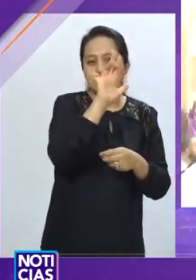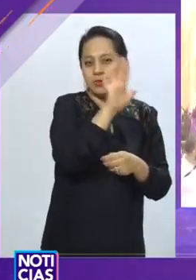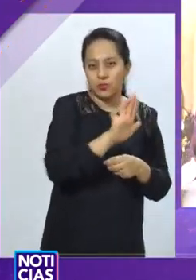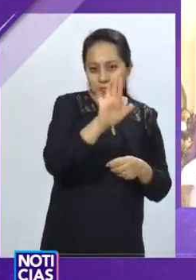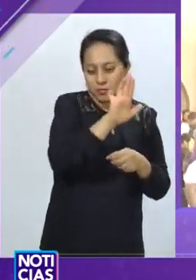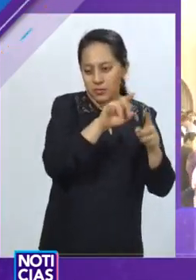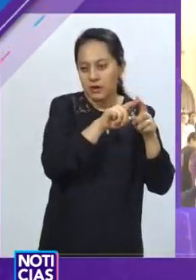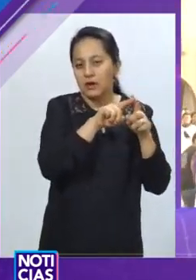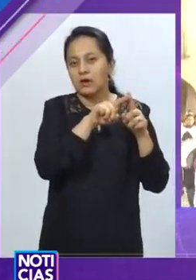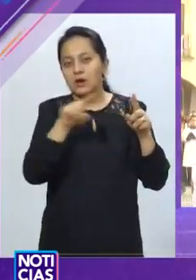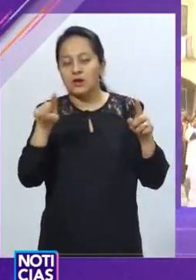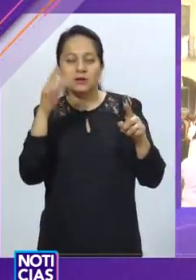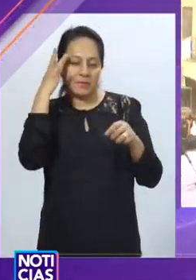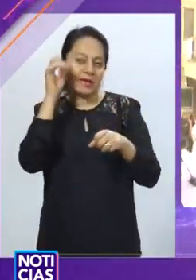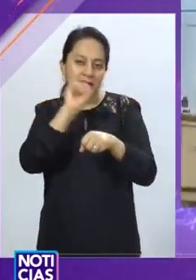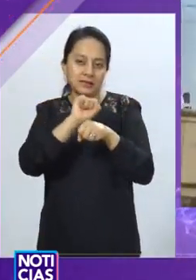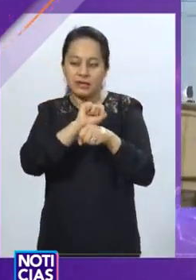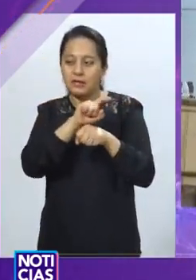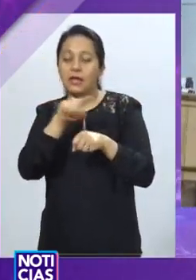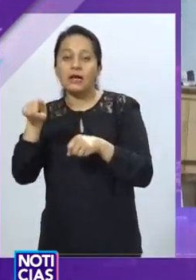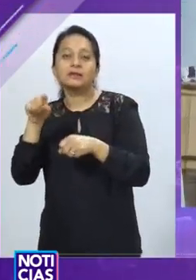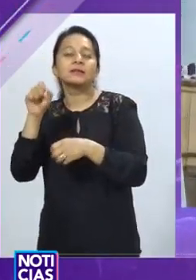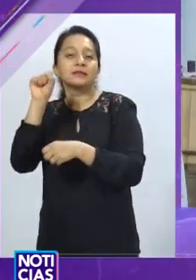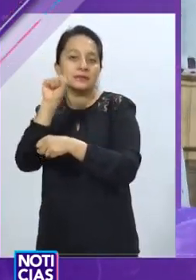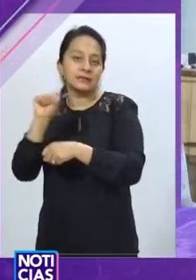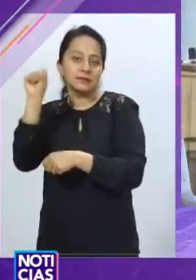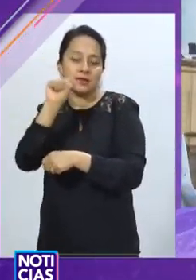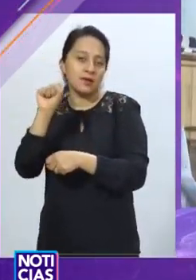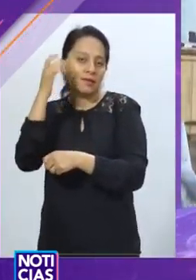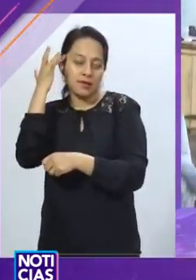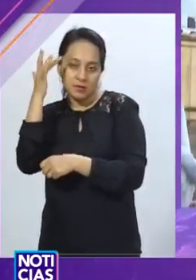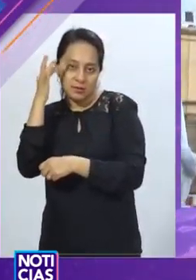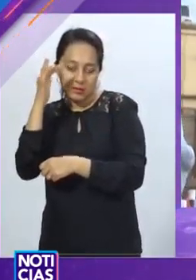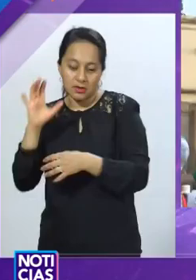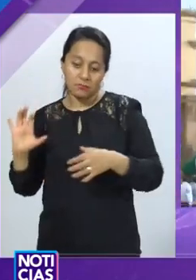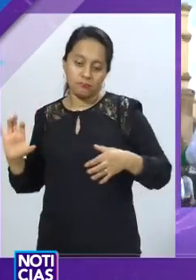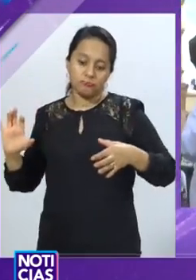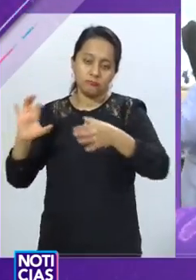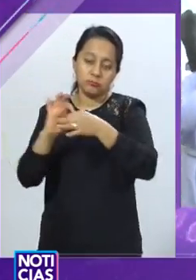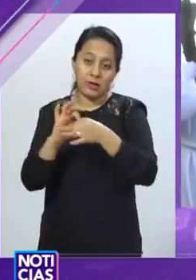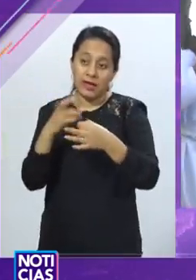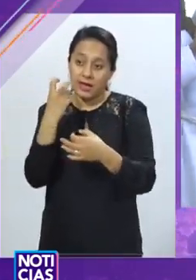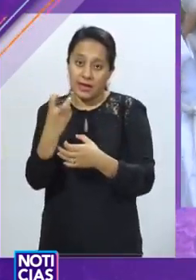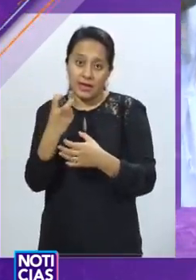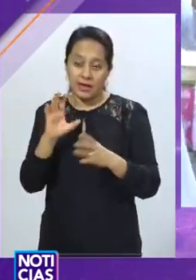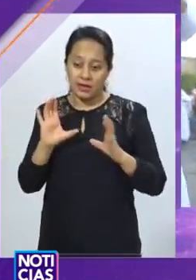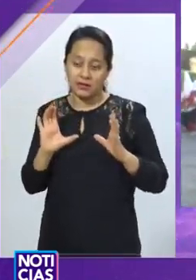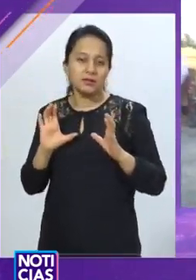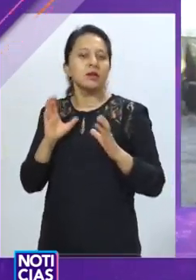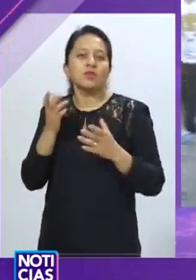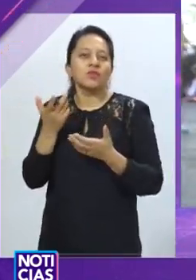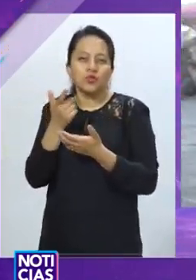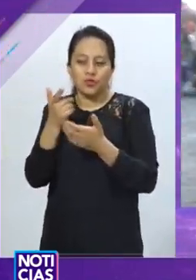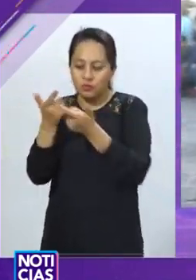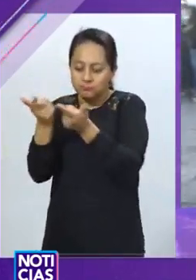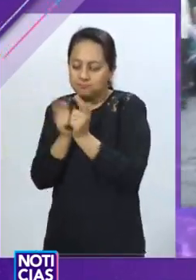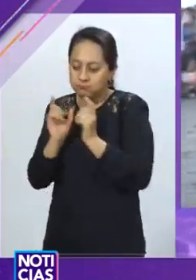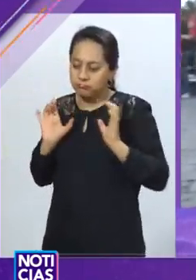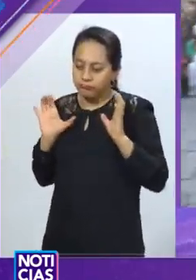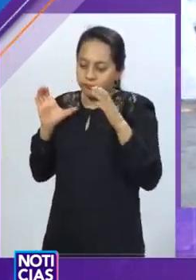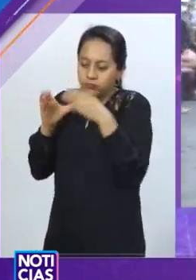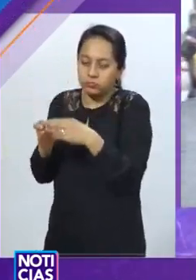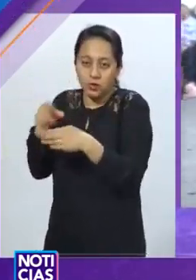año y un retiro que inicia el miércoles de la Semana Santa que culmina el Sábado Santo. Y dentro de este retiro de encierro, una de las